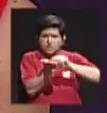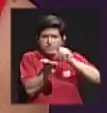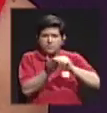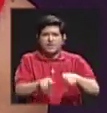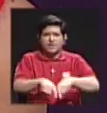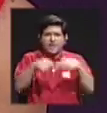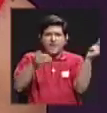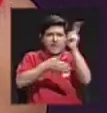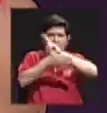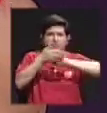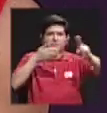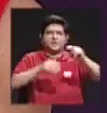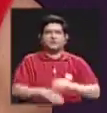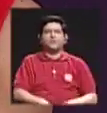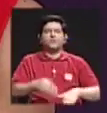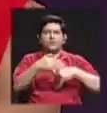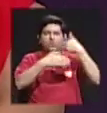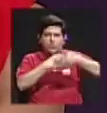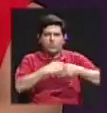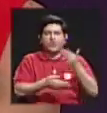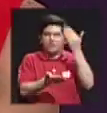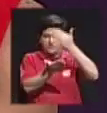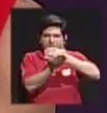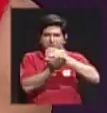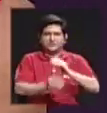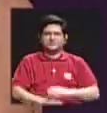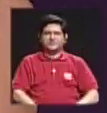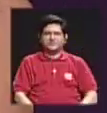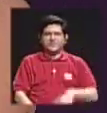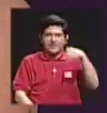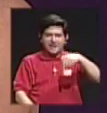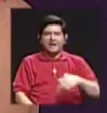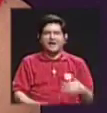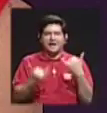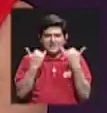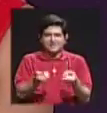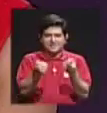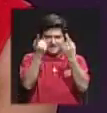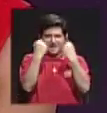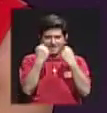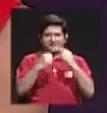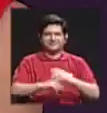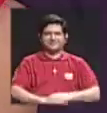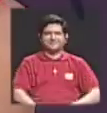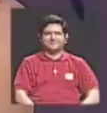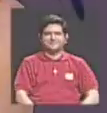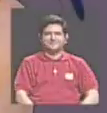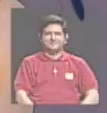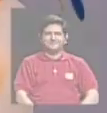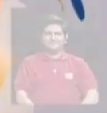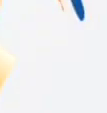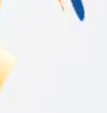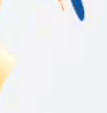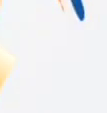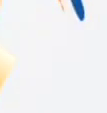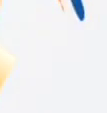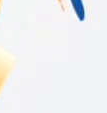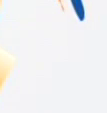en Semanario Universidad después de este corte. Estamos de vuelta muy pronto con ustedes.